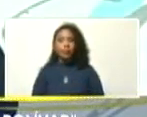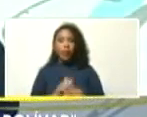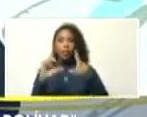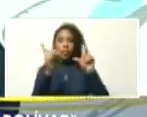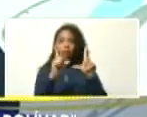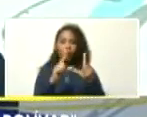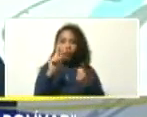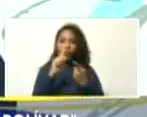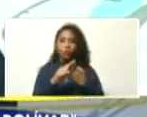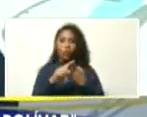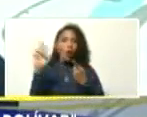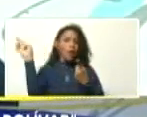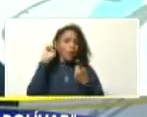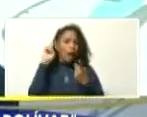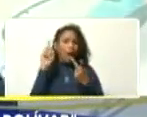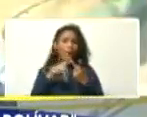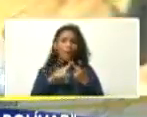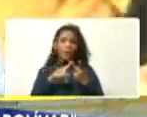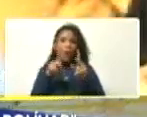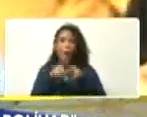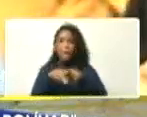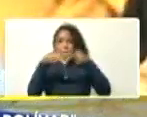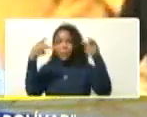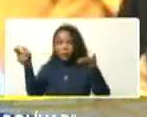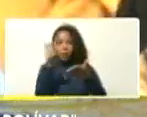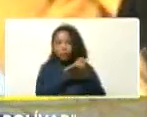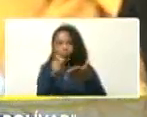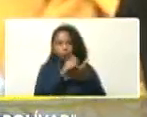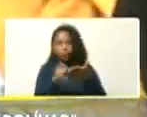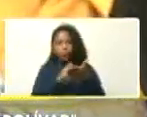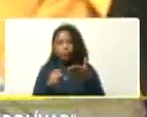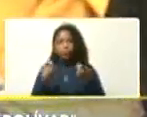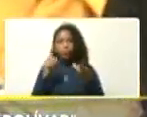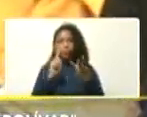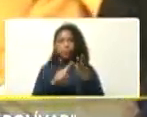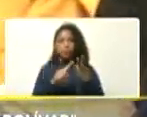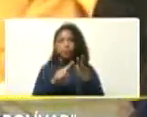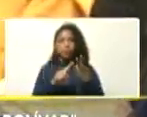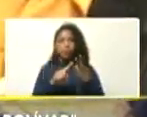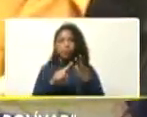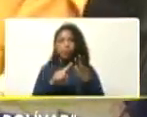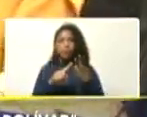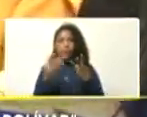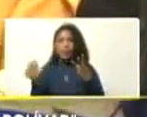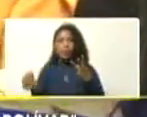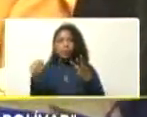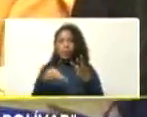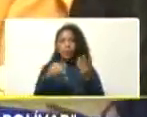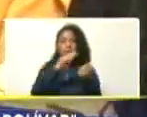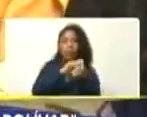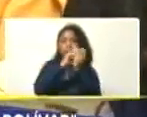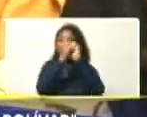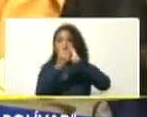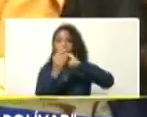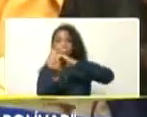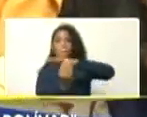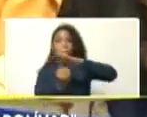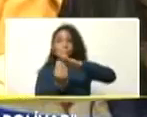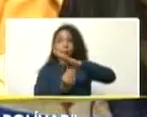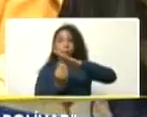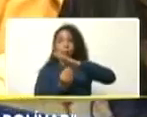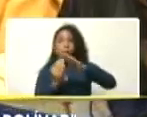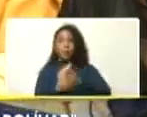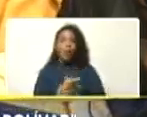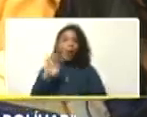televisión, radio, prensa escrita, que a su vez se han convertido en bases,